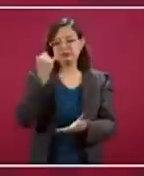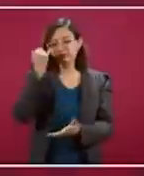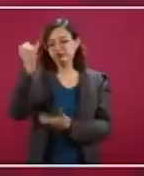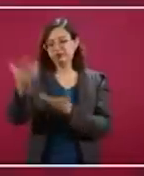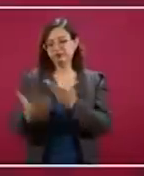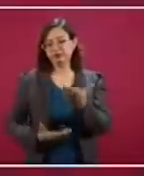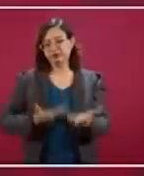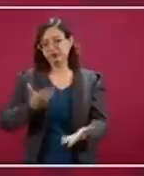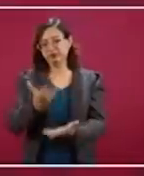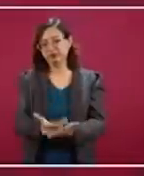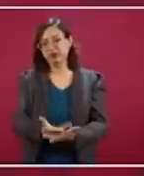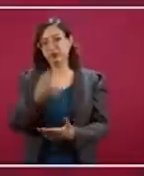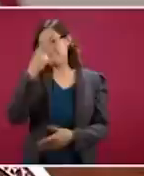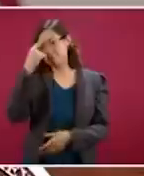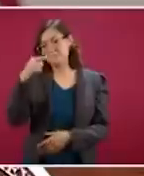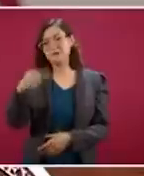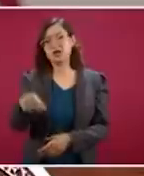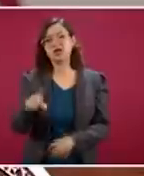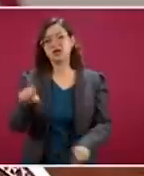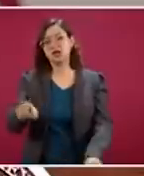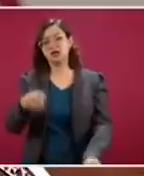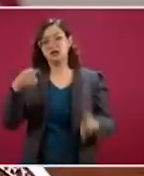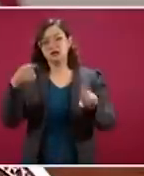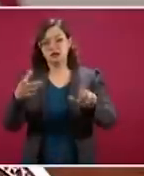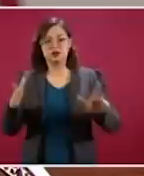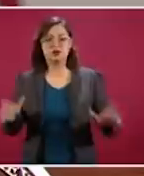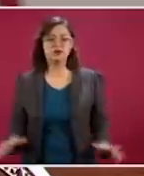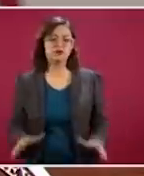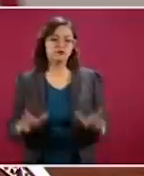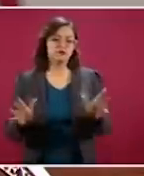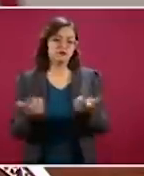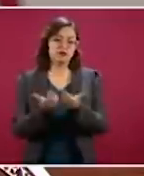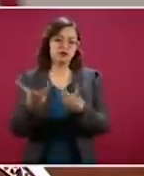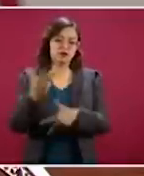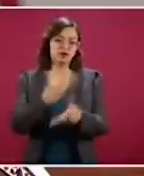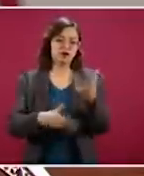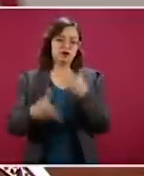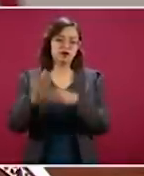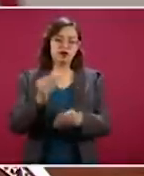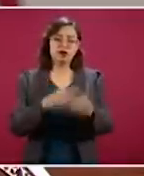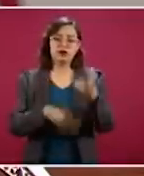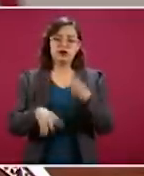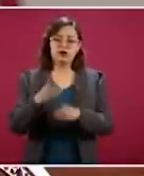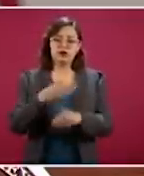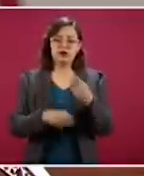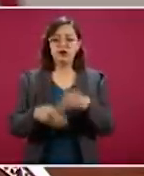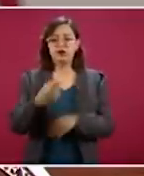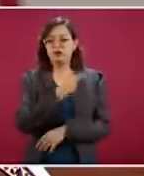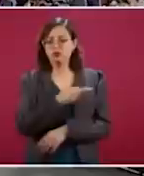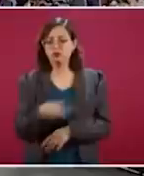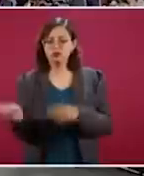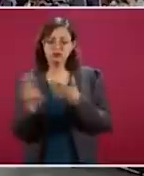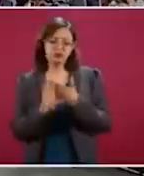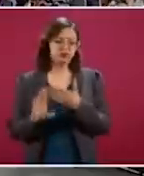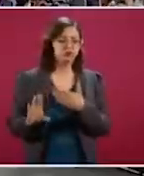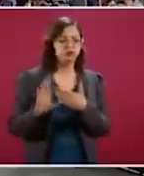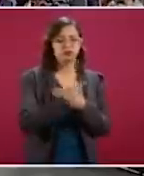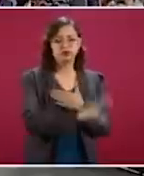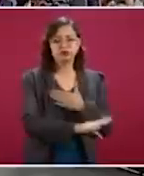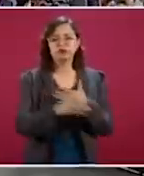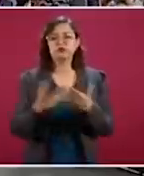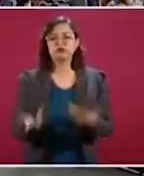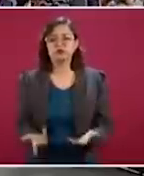definitivamente busca fomentar el crecimiento económico, combatir la pobreza,